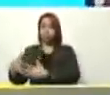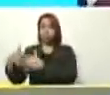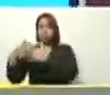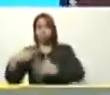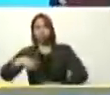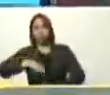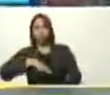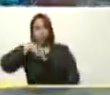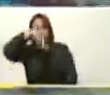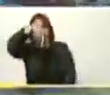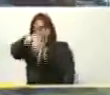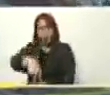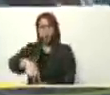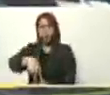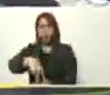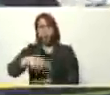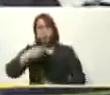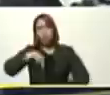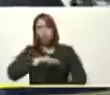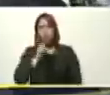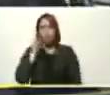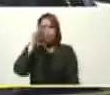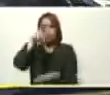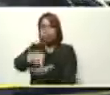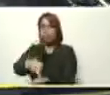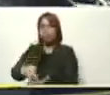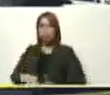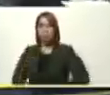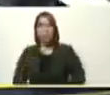estamos de pie, y estamos victoriosos.